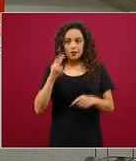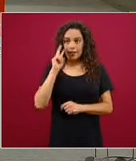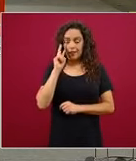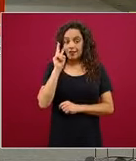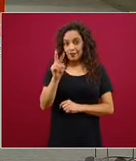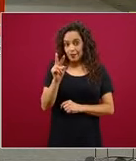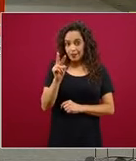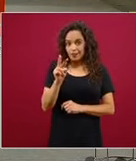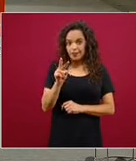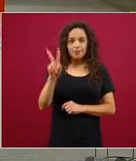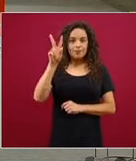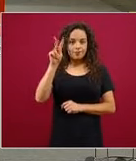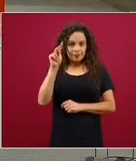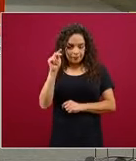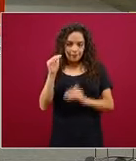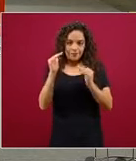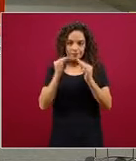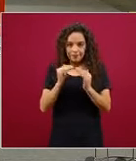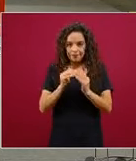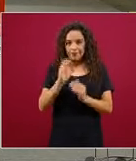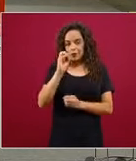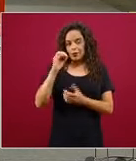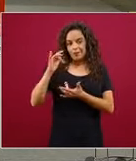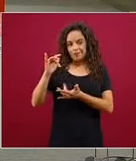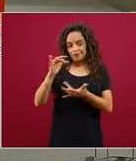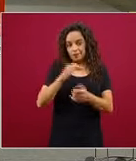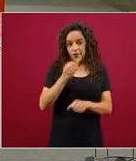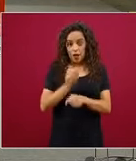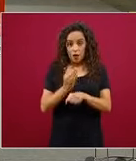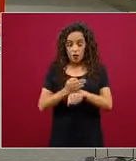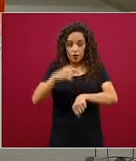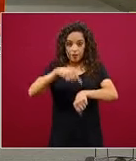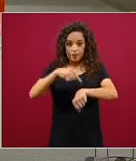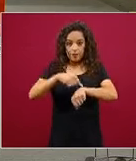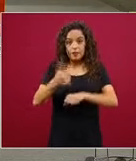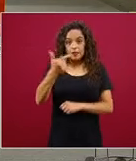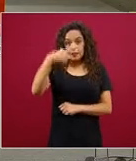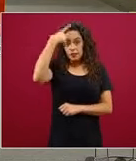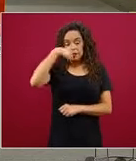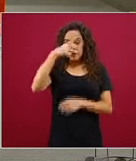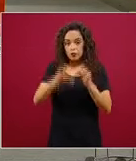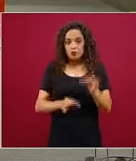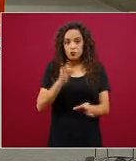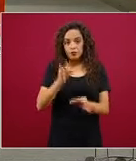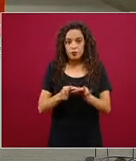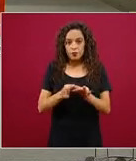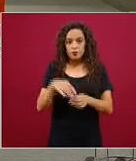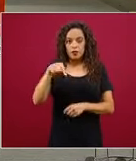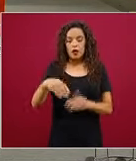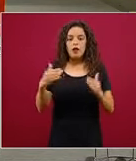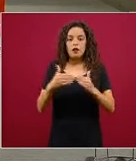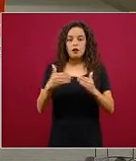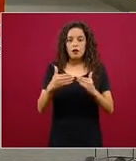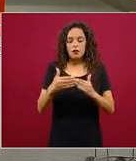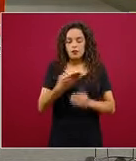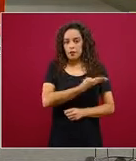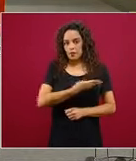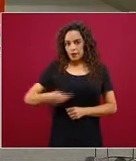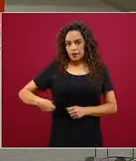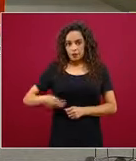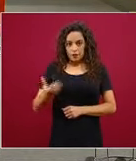sus domicilios. Son exactamente las 7 de la noche. Estamos en Palacio Nacional, aquí en